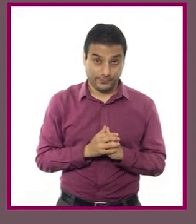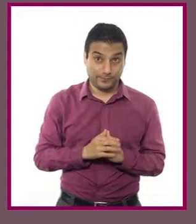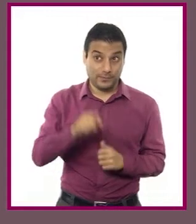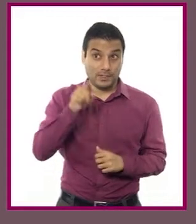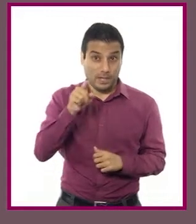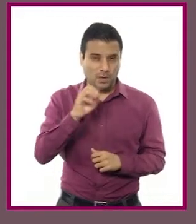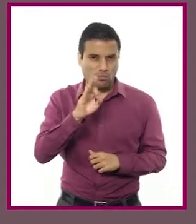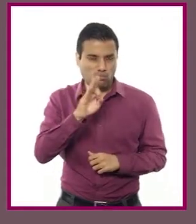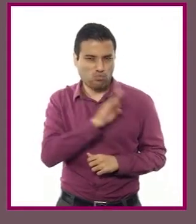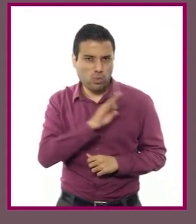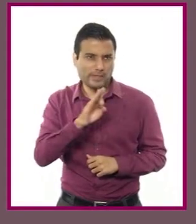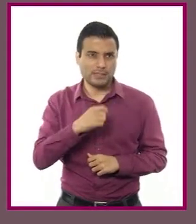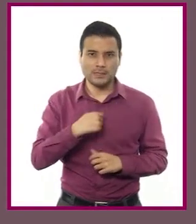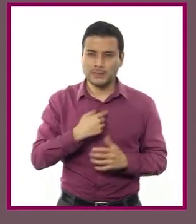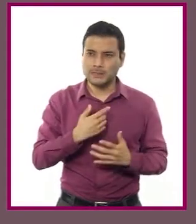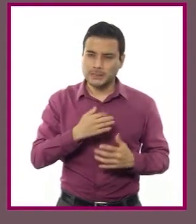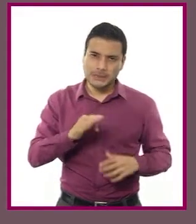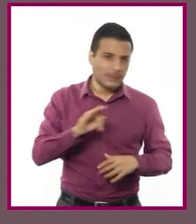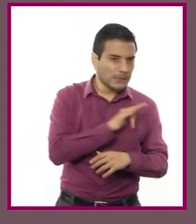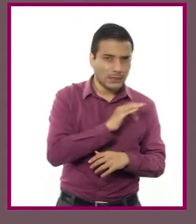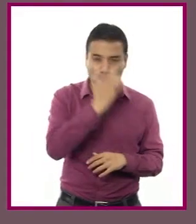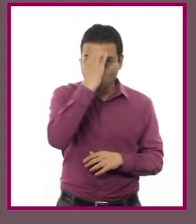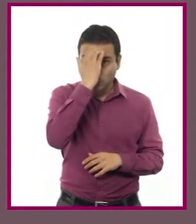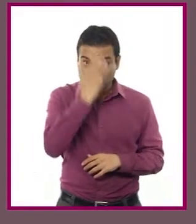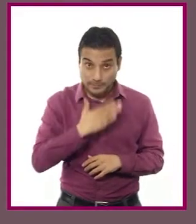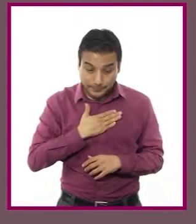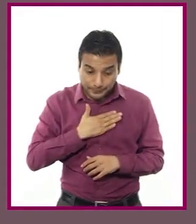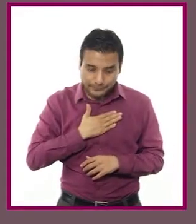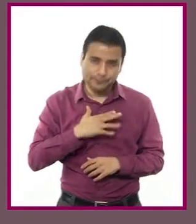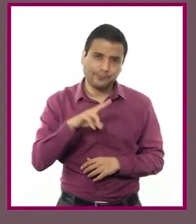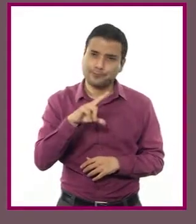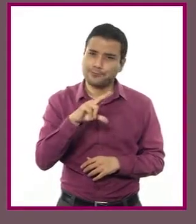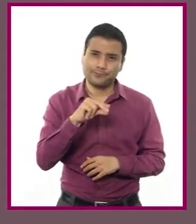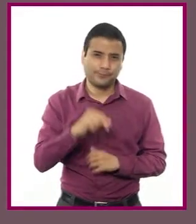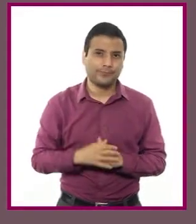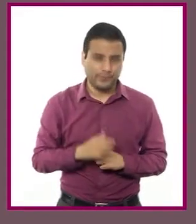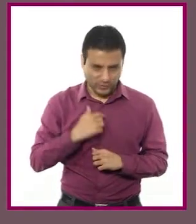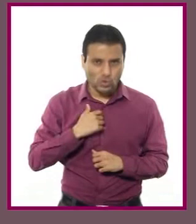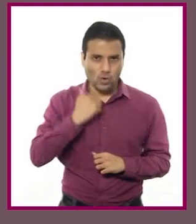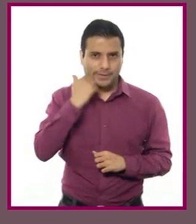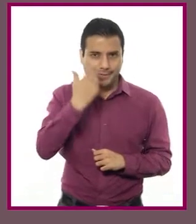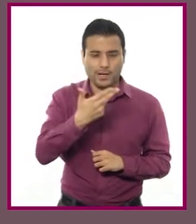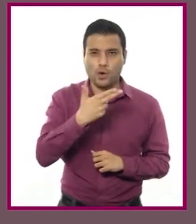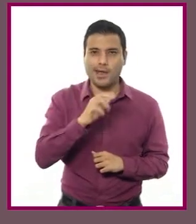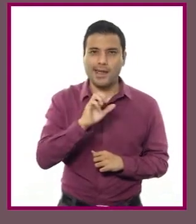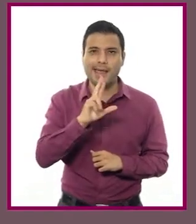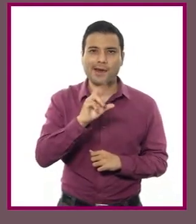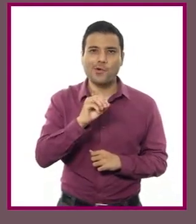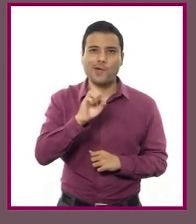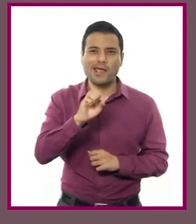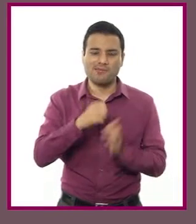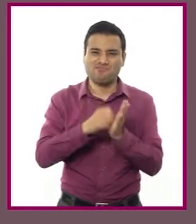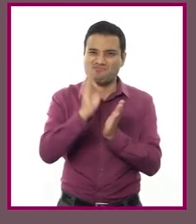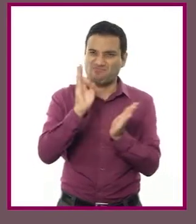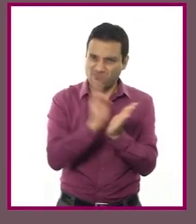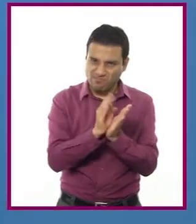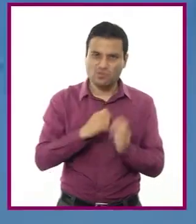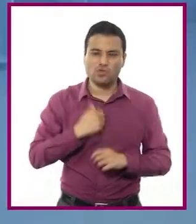vale, no puede conocerse a sí mismo. Quería ser un héroe, buscaba la ocasión para